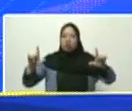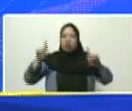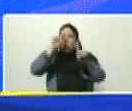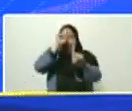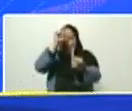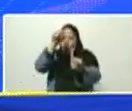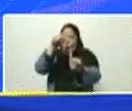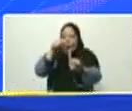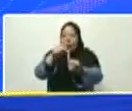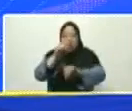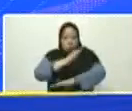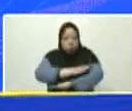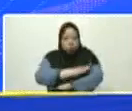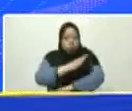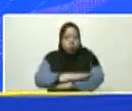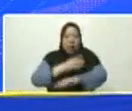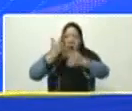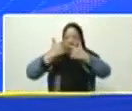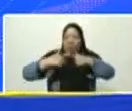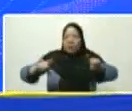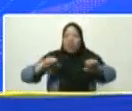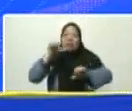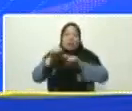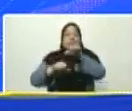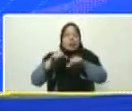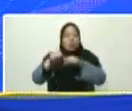dignidad y por la libertad en el siglo XXI.